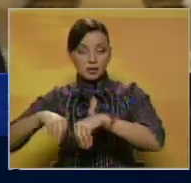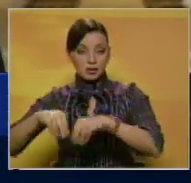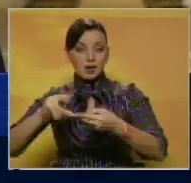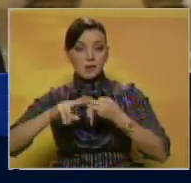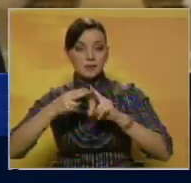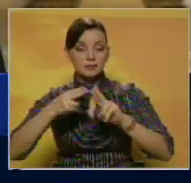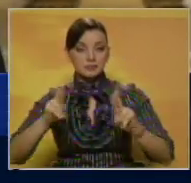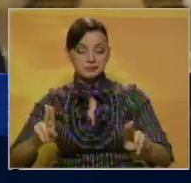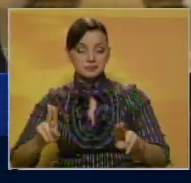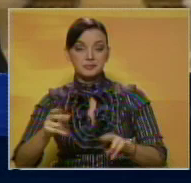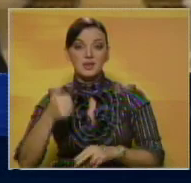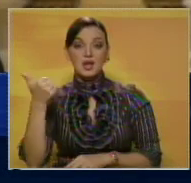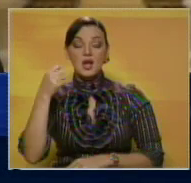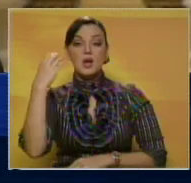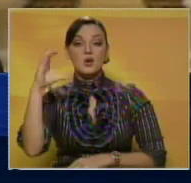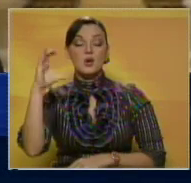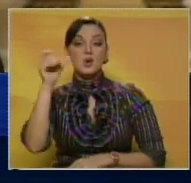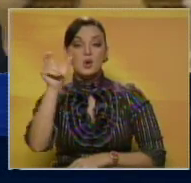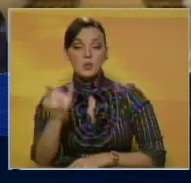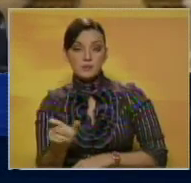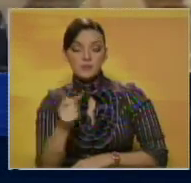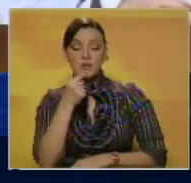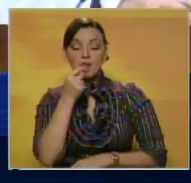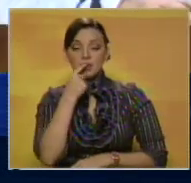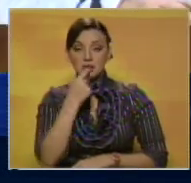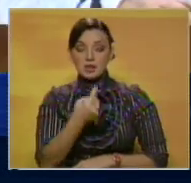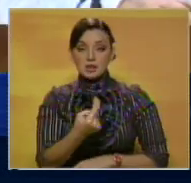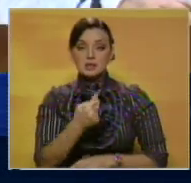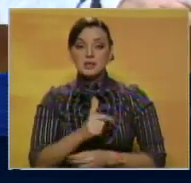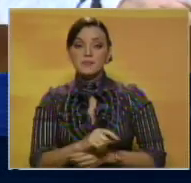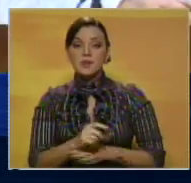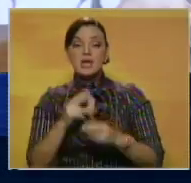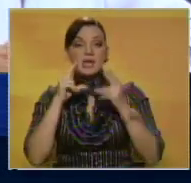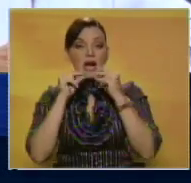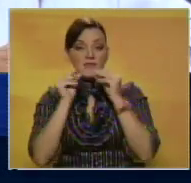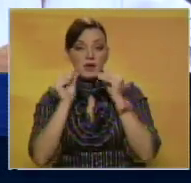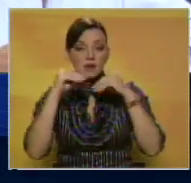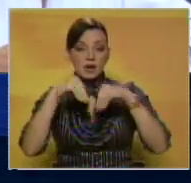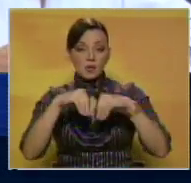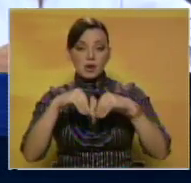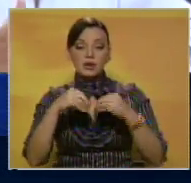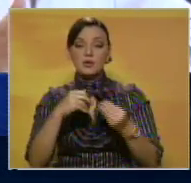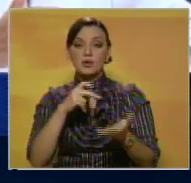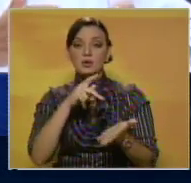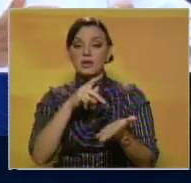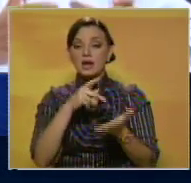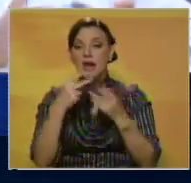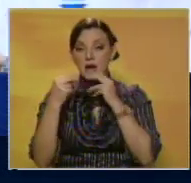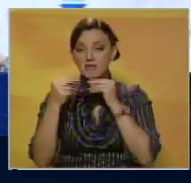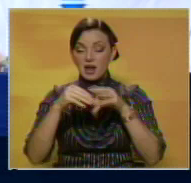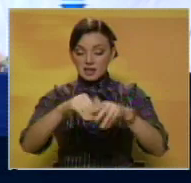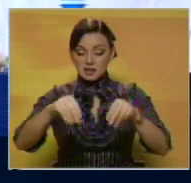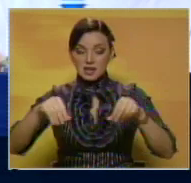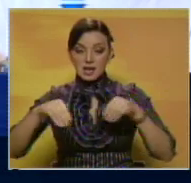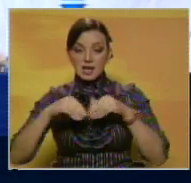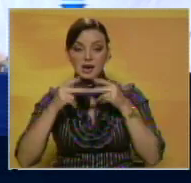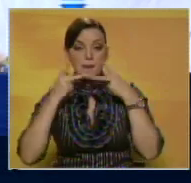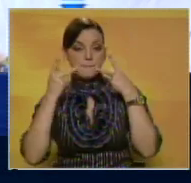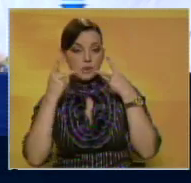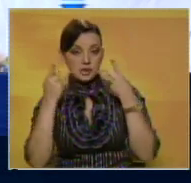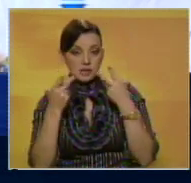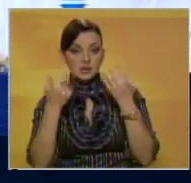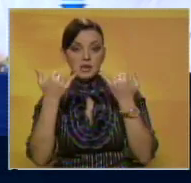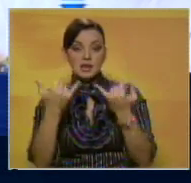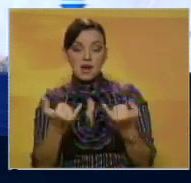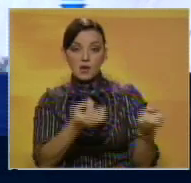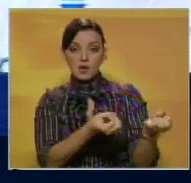se han llegado a acuerdos en temas de tierras, participación, política, drogas ilícitas y ahora sobre la compensación a las víctimas,